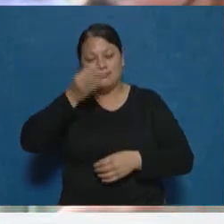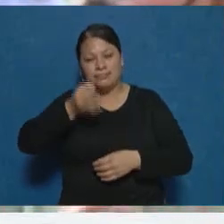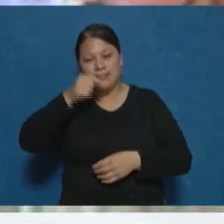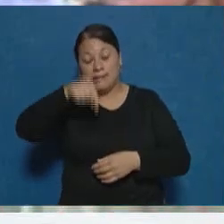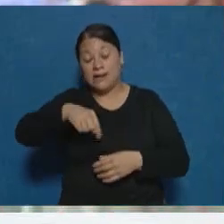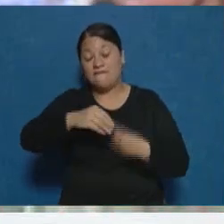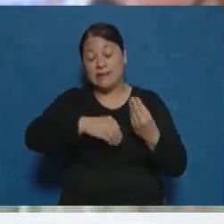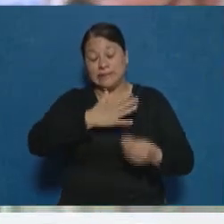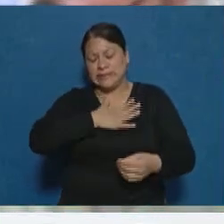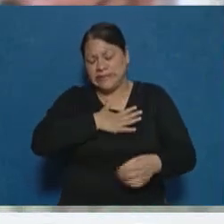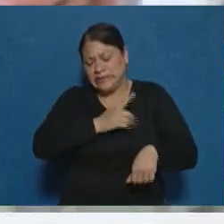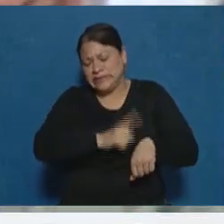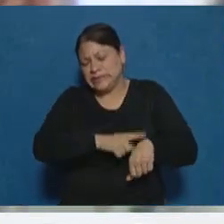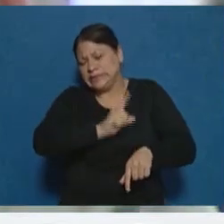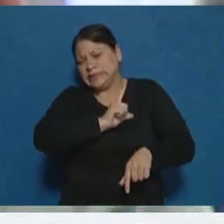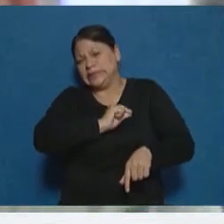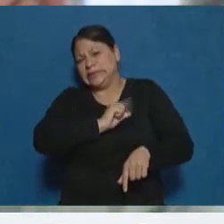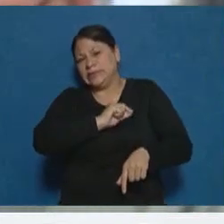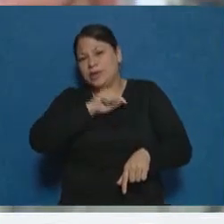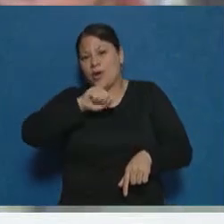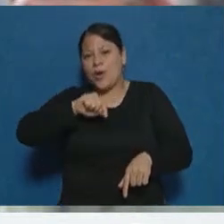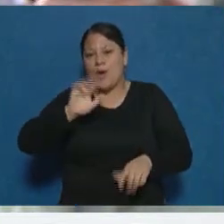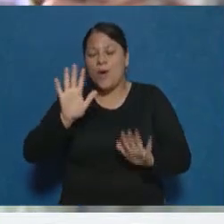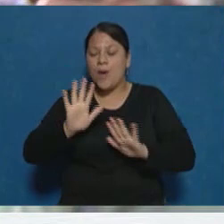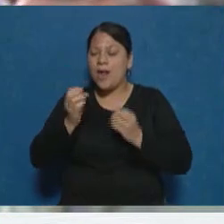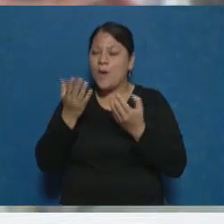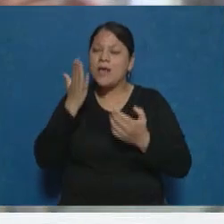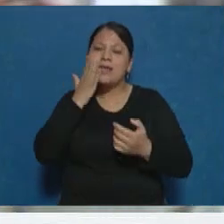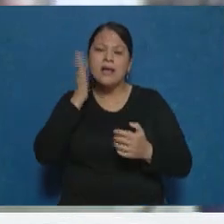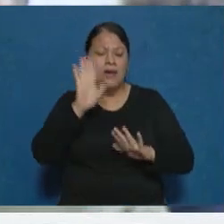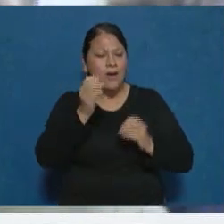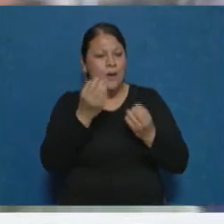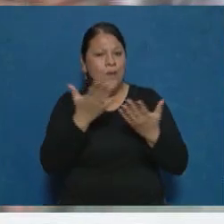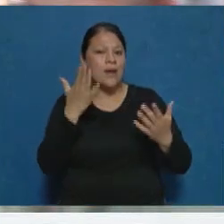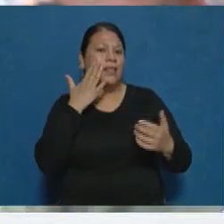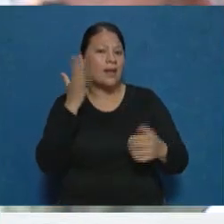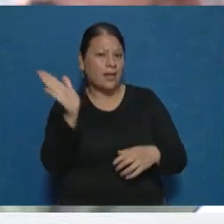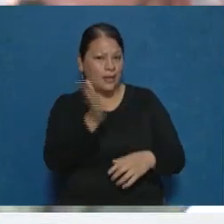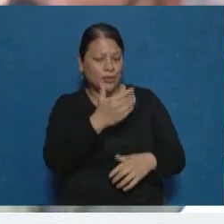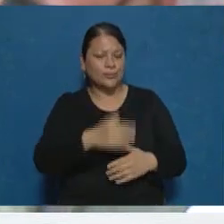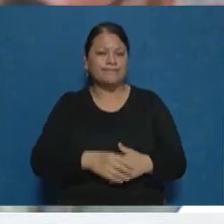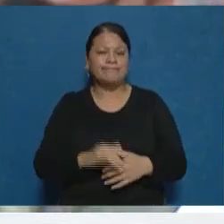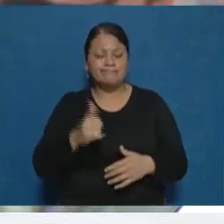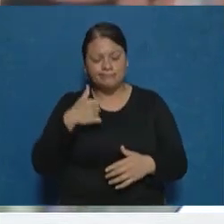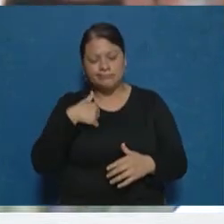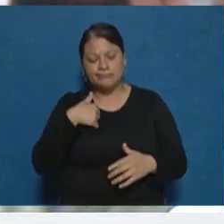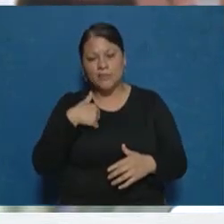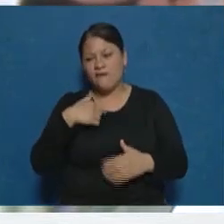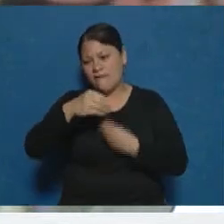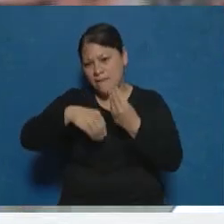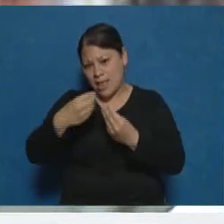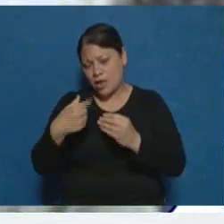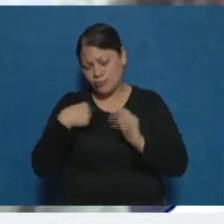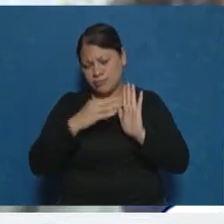atravesando un momento muy doloroso. Buenas tardes. Buenas tardes a toda la audiencia. Sí, hablo en nombre de toda la